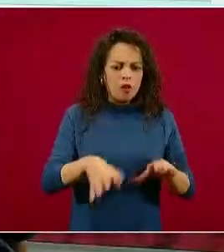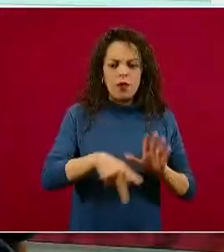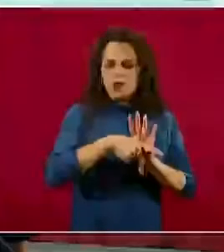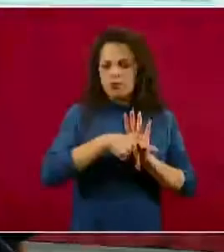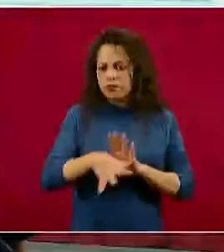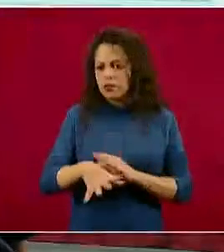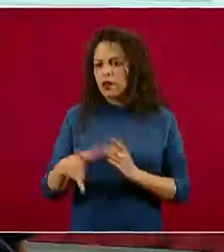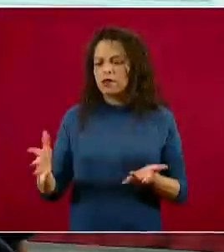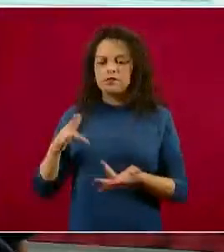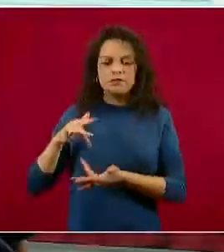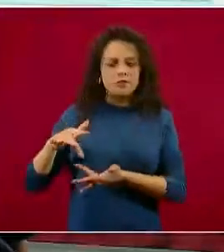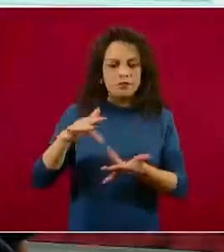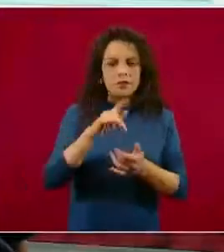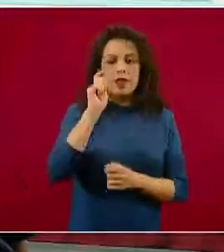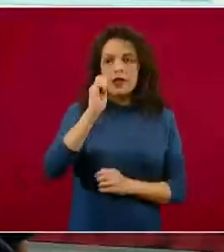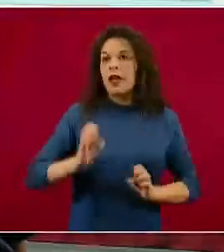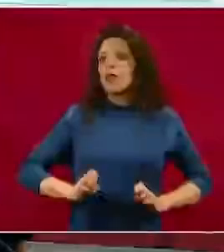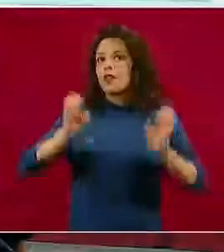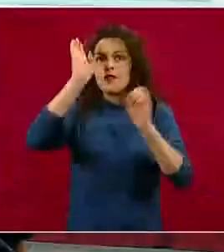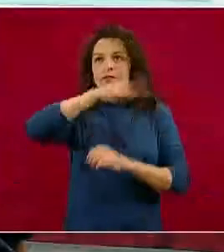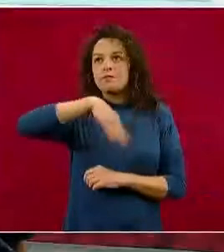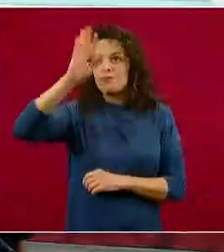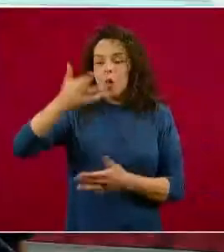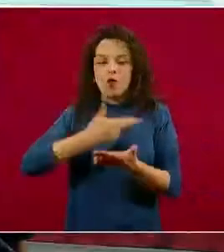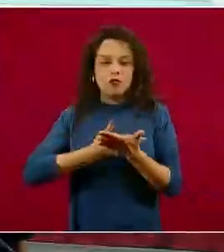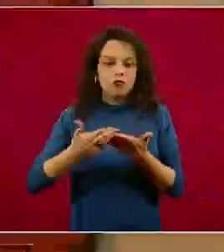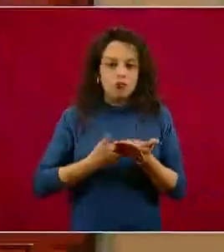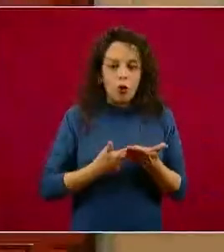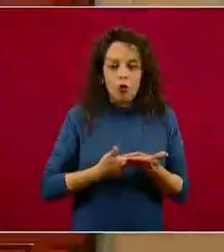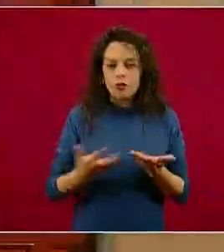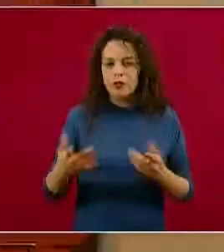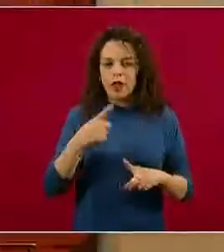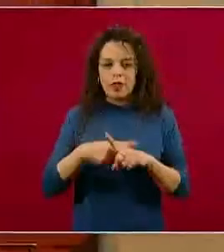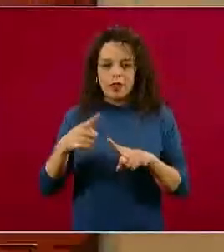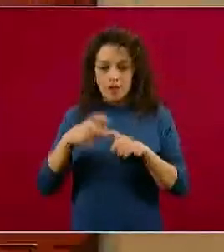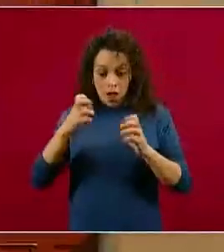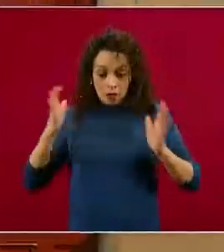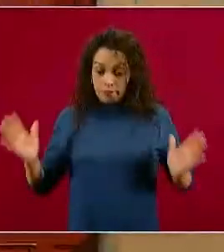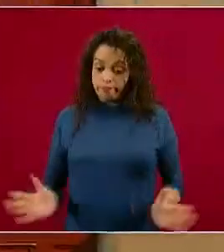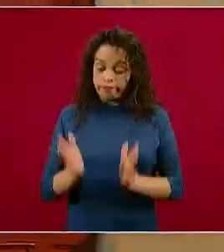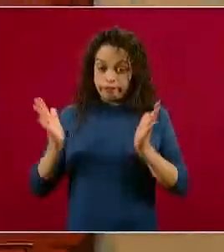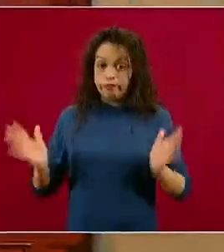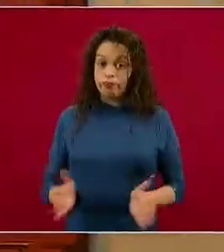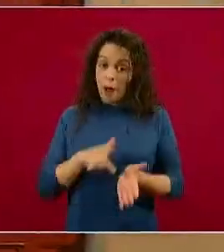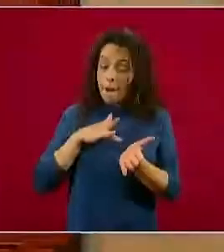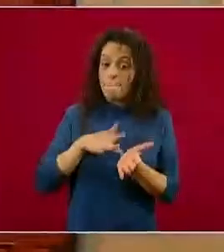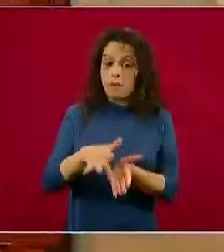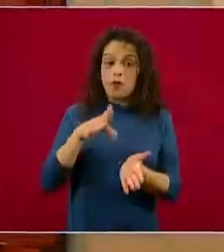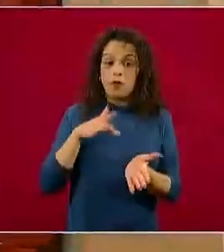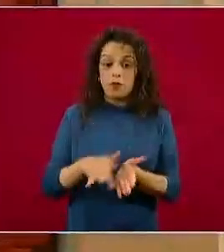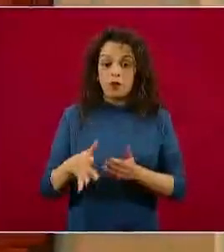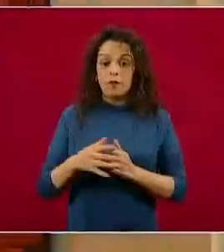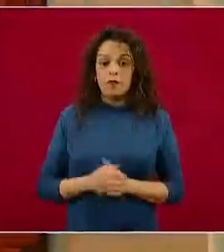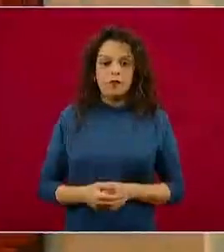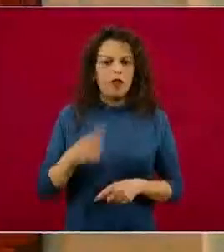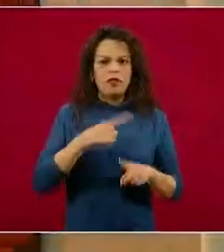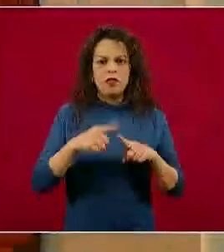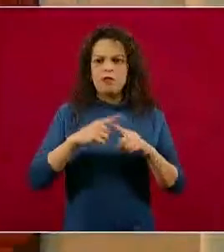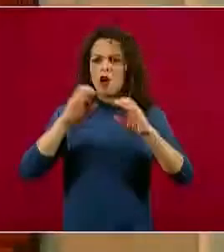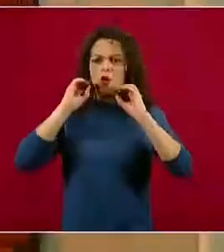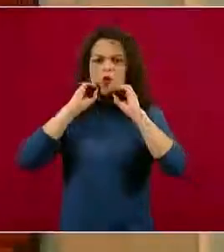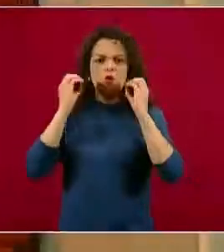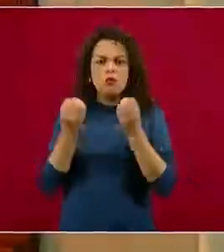esta cosa de pintar edificios de rosa y todo este empuje que ha tenido también desde muchas organizaciones